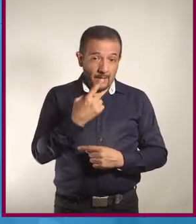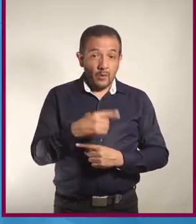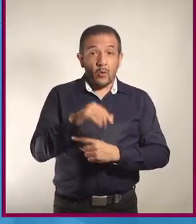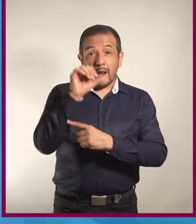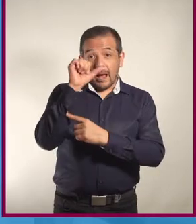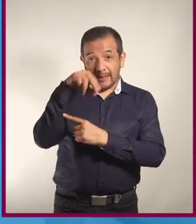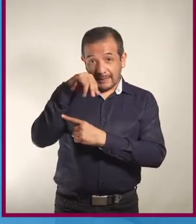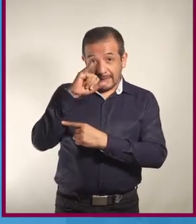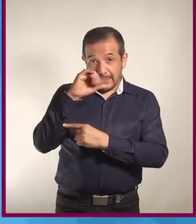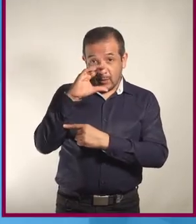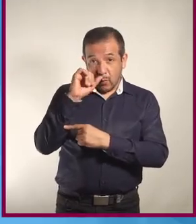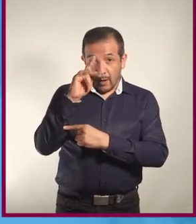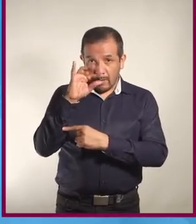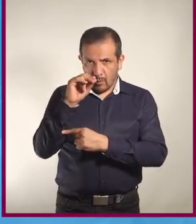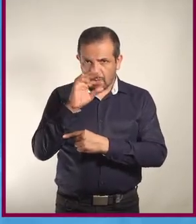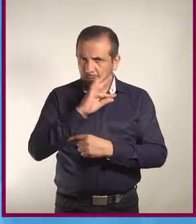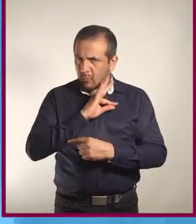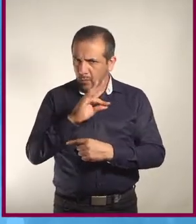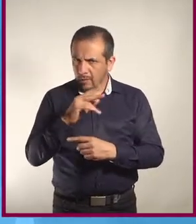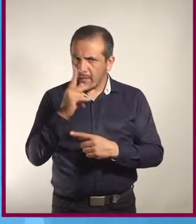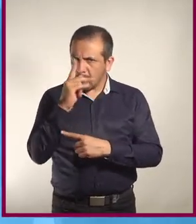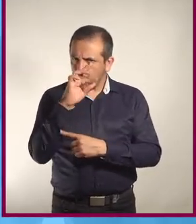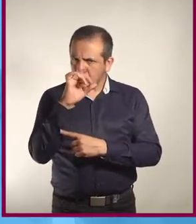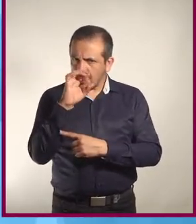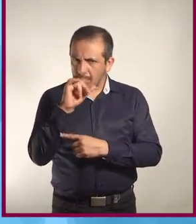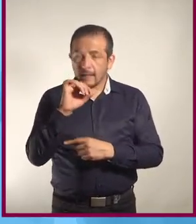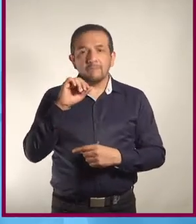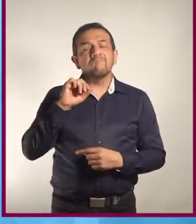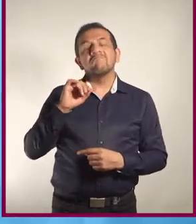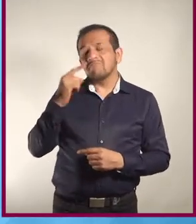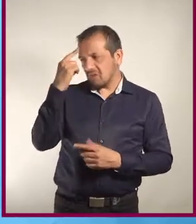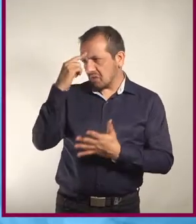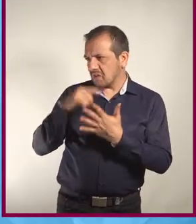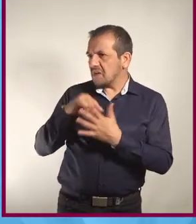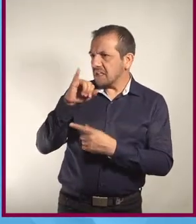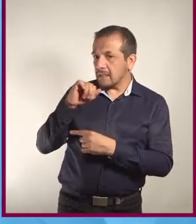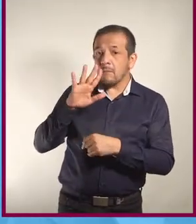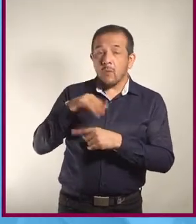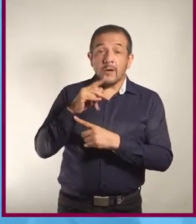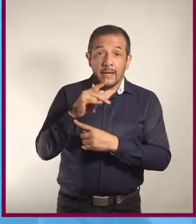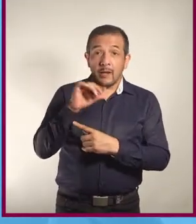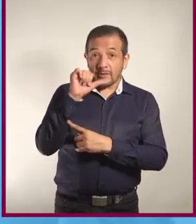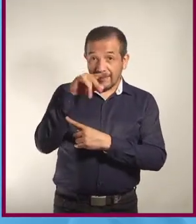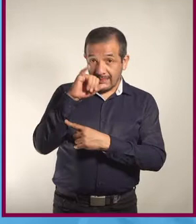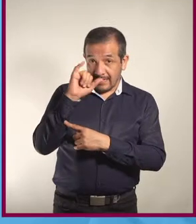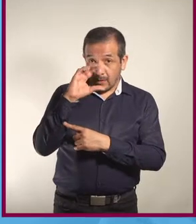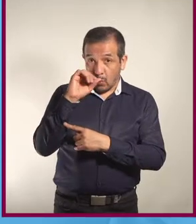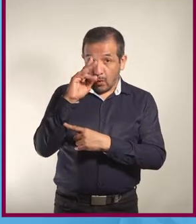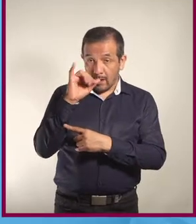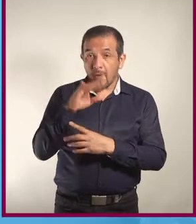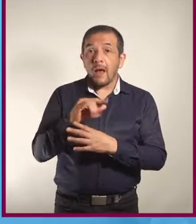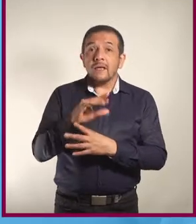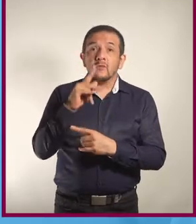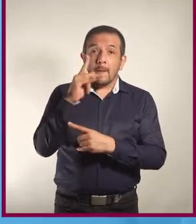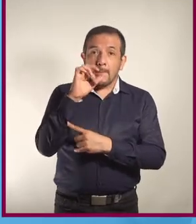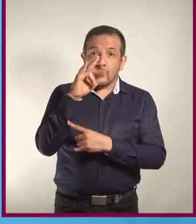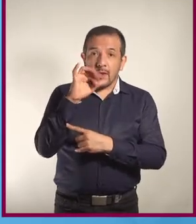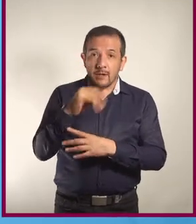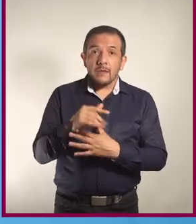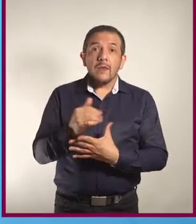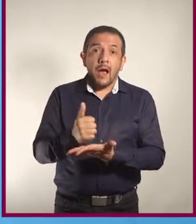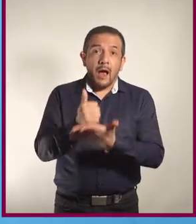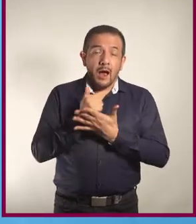¿Un anticuerpo podría ser una proteína? La respuesta es sí. Los anticuerpos son unas proteínas que forman parte del